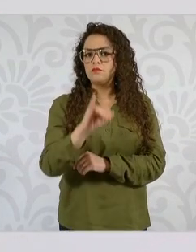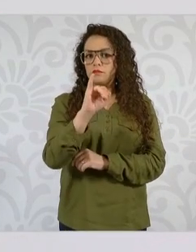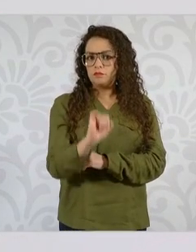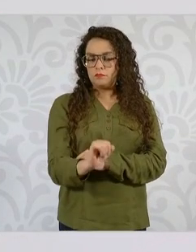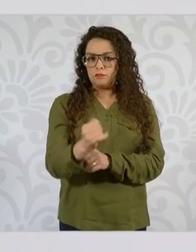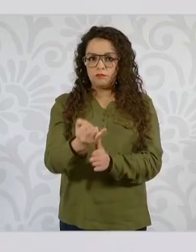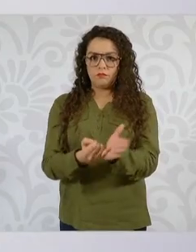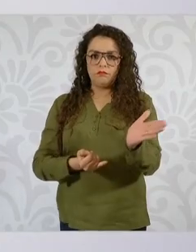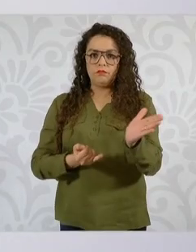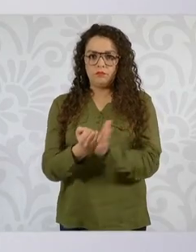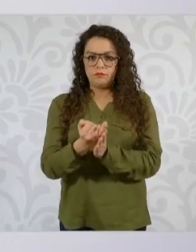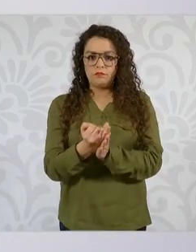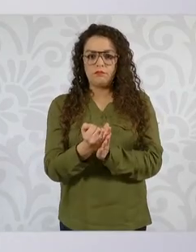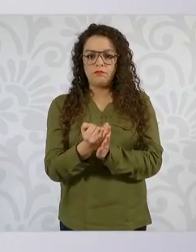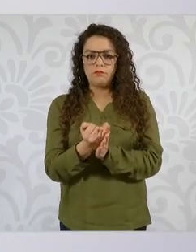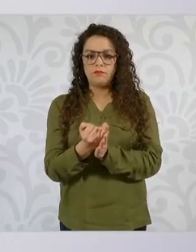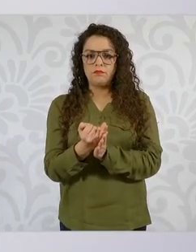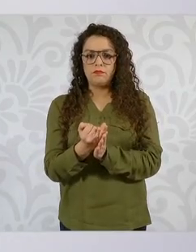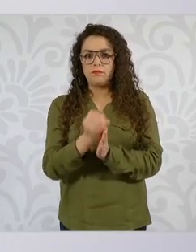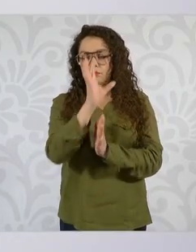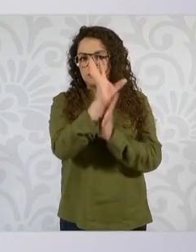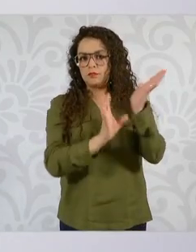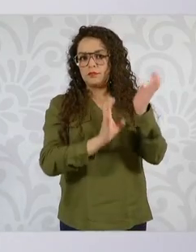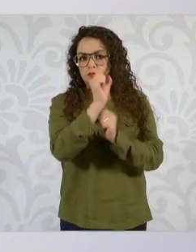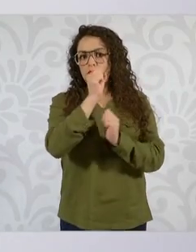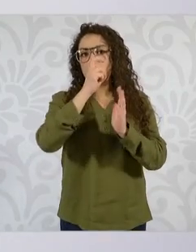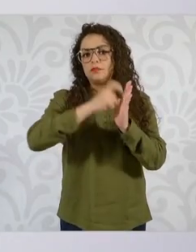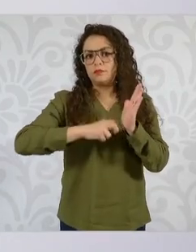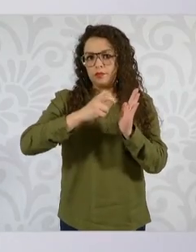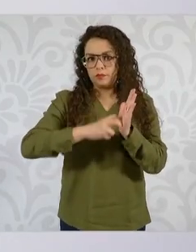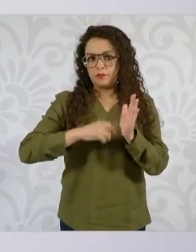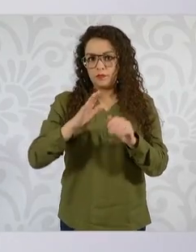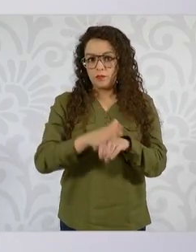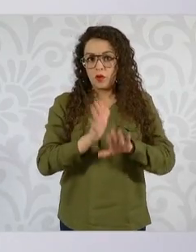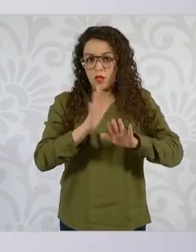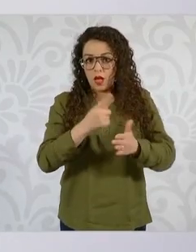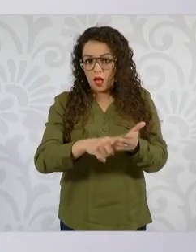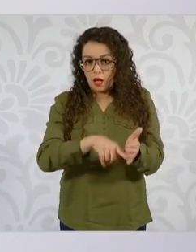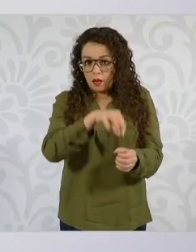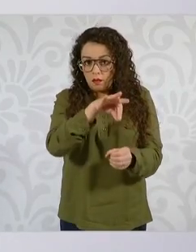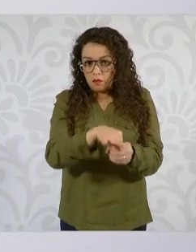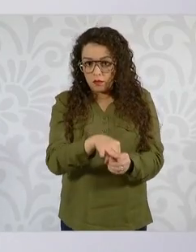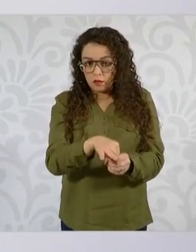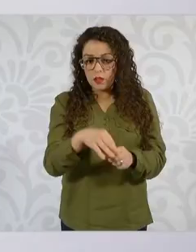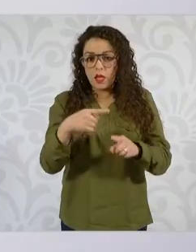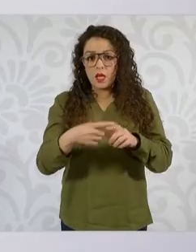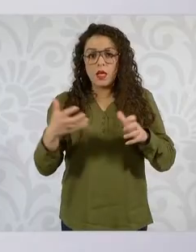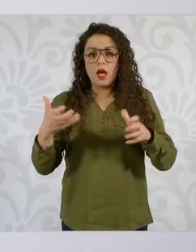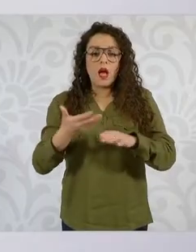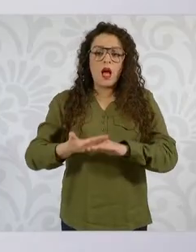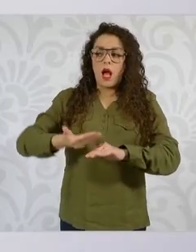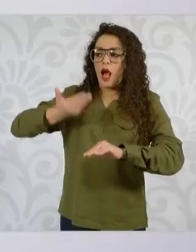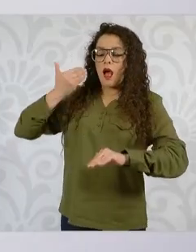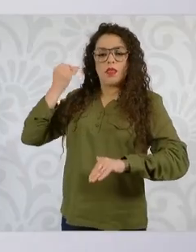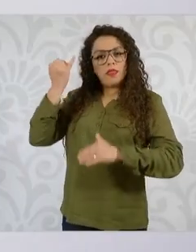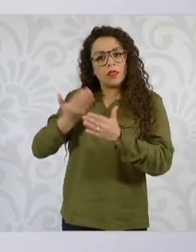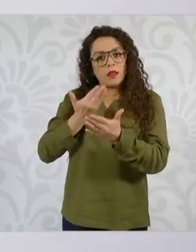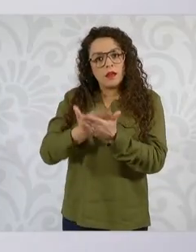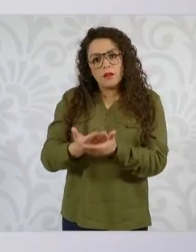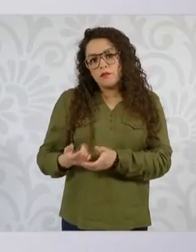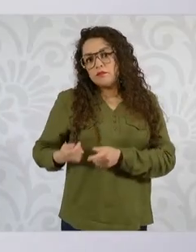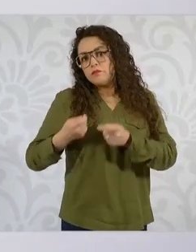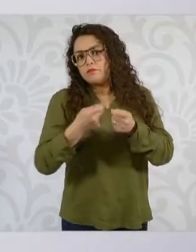partir de una iniciativa que envía el entonces presidente Andrés Manuel López Obrador todo sustentado en la